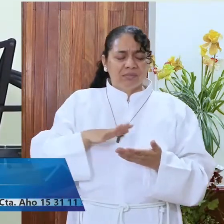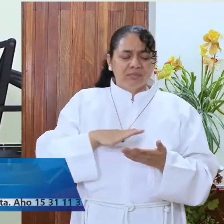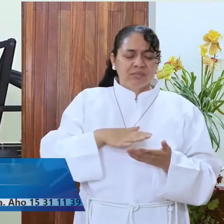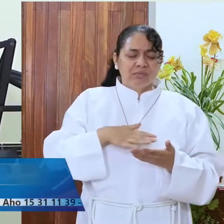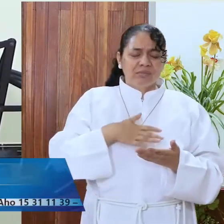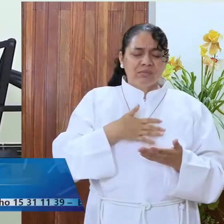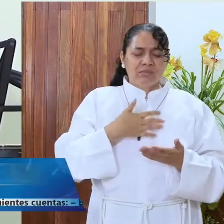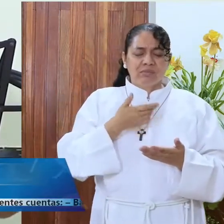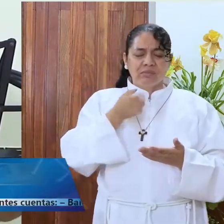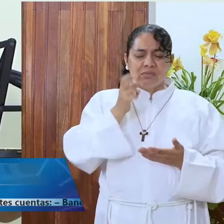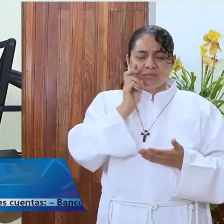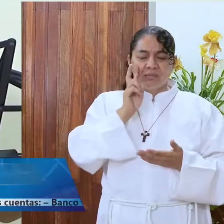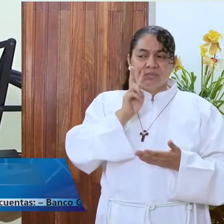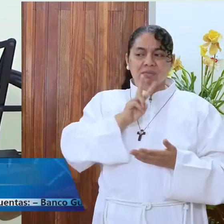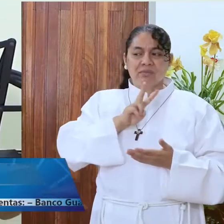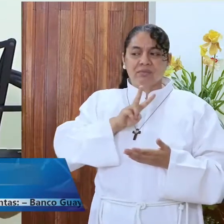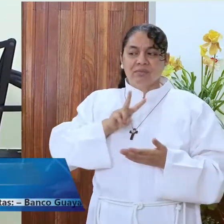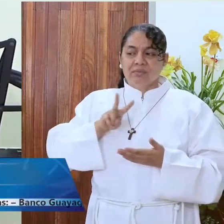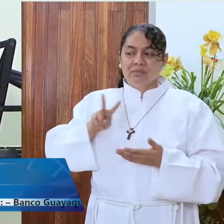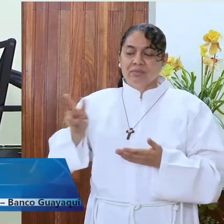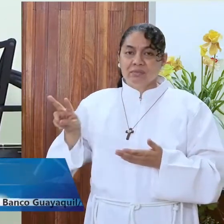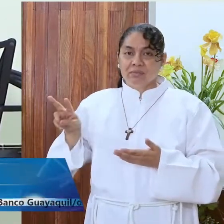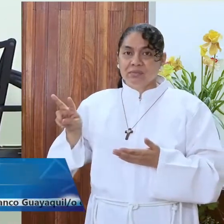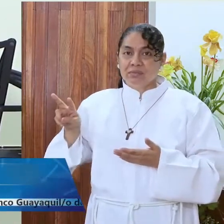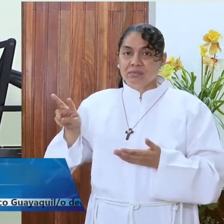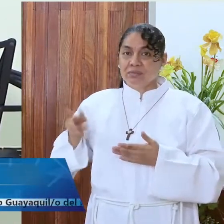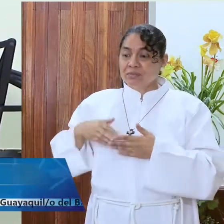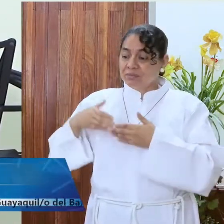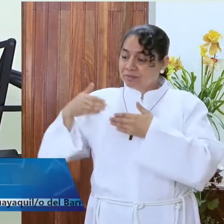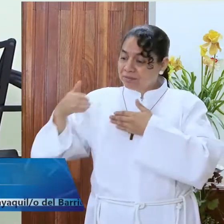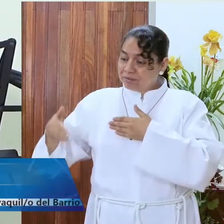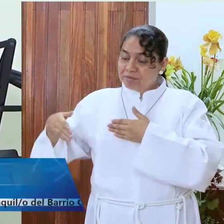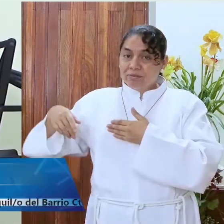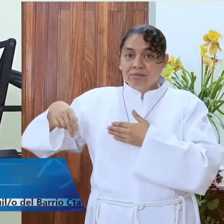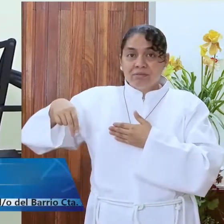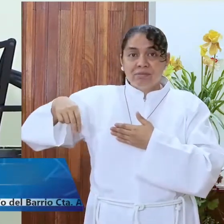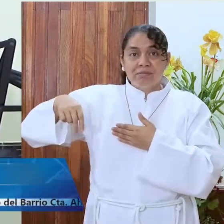míralo a tu lado por la calle